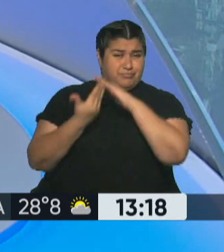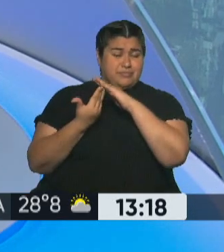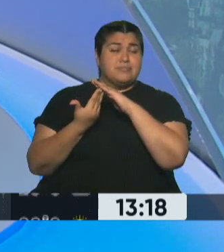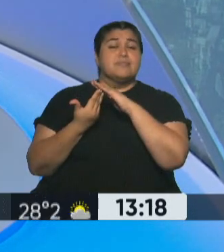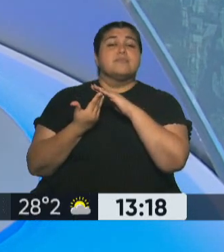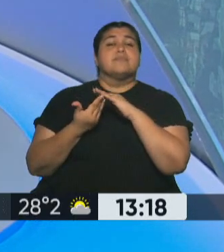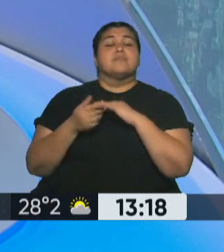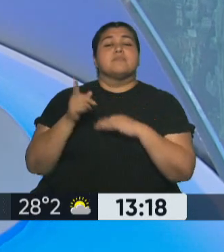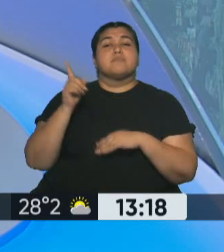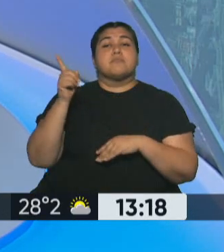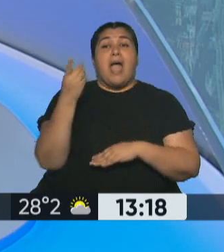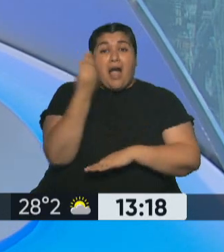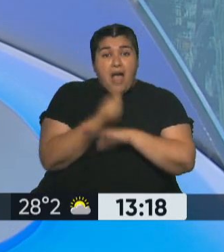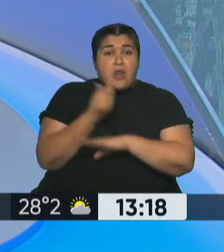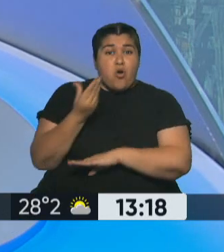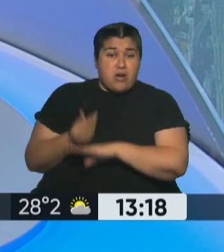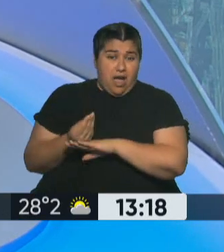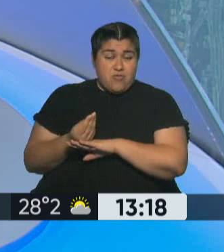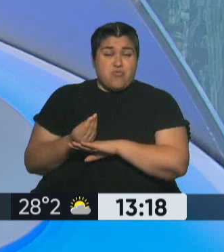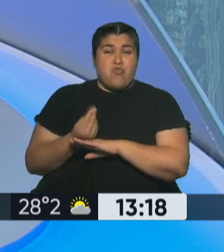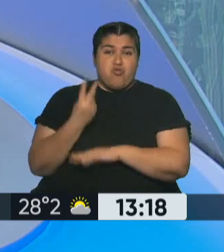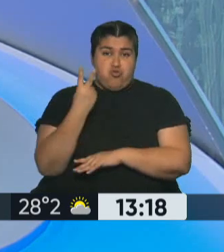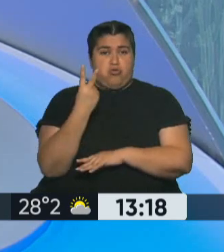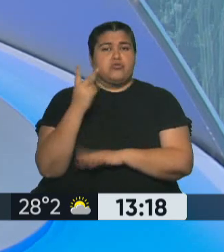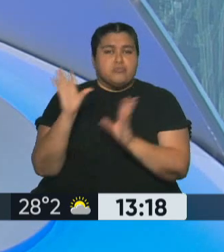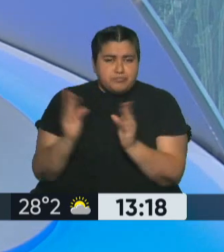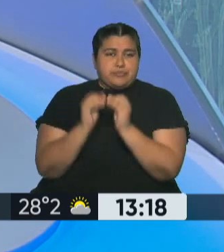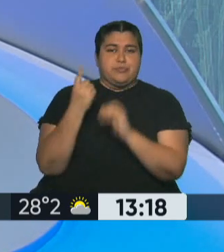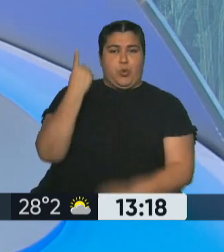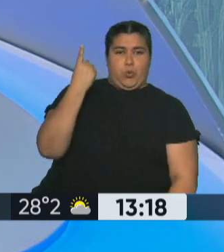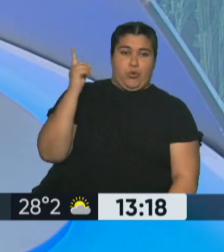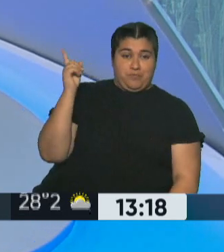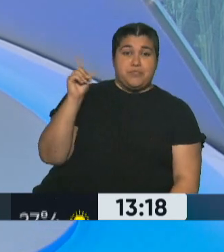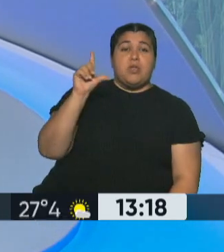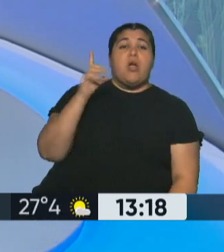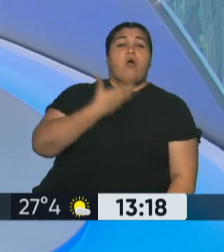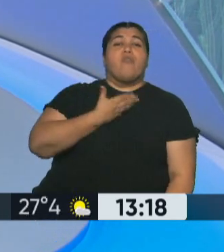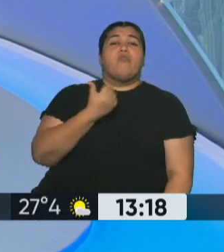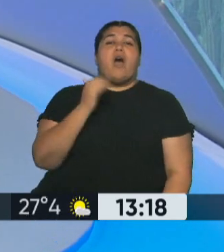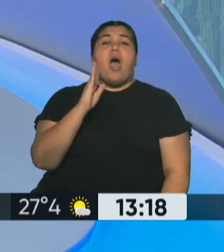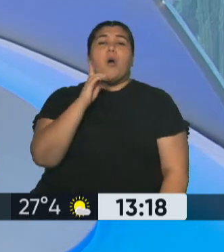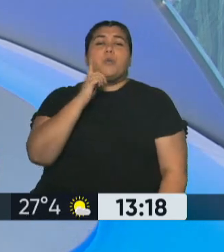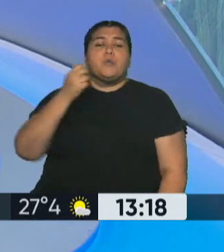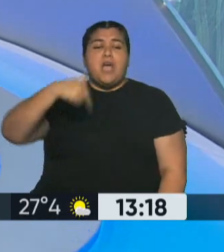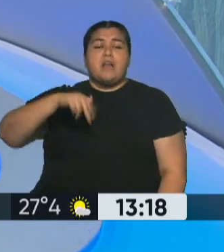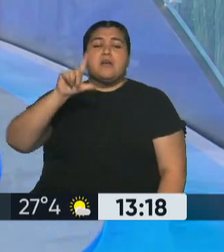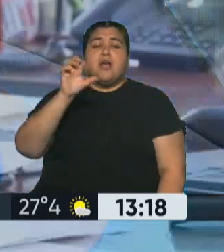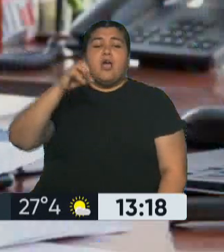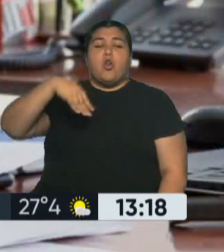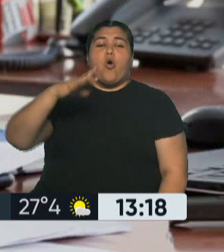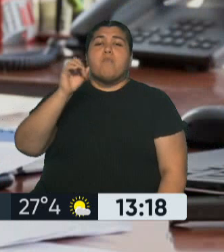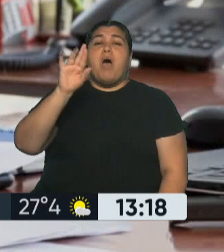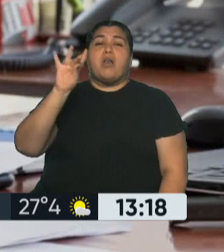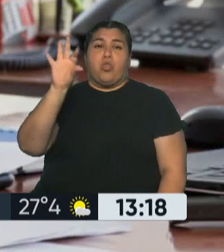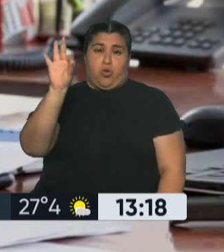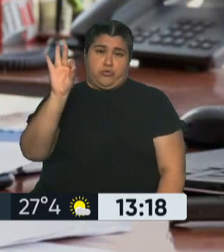Es decir que toma los dos cargos que tenía hasta ahora Pablo serani se llama Fabián Lombardo Quién es Fabián Lombardo para la gente de aerolineas es